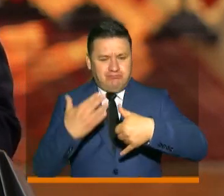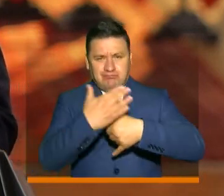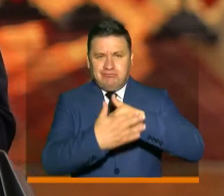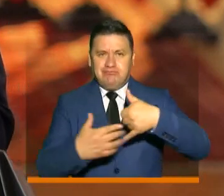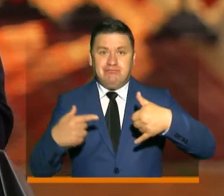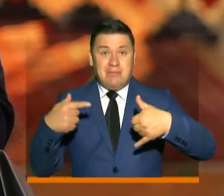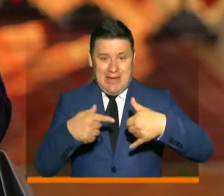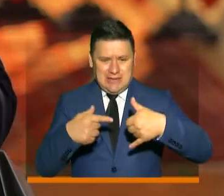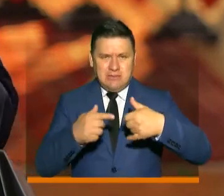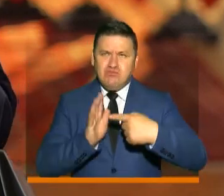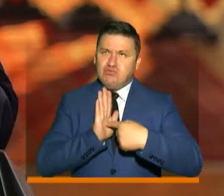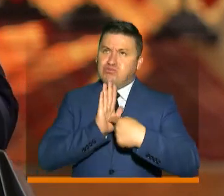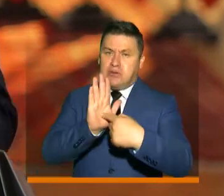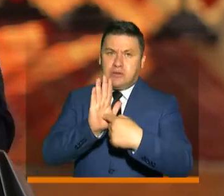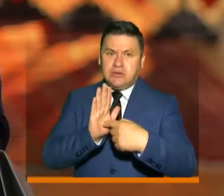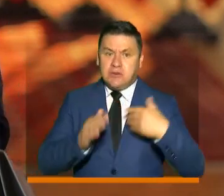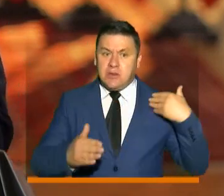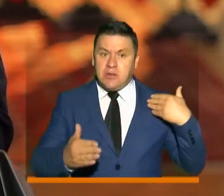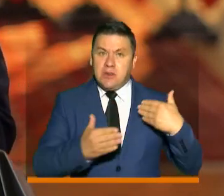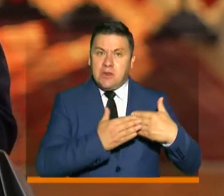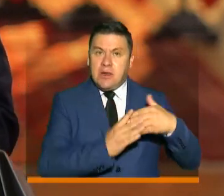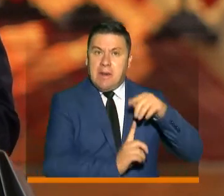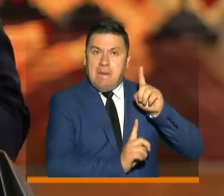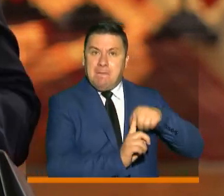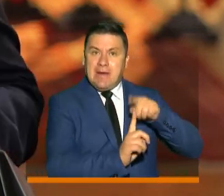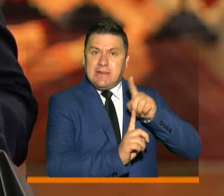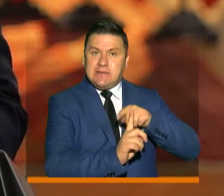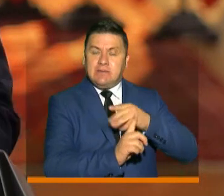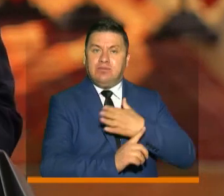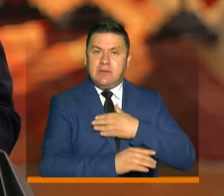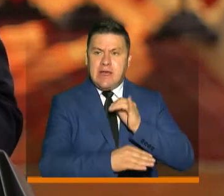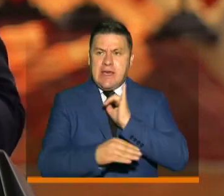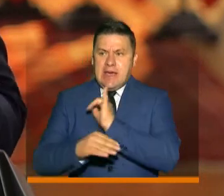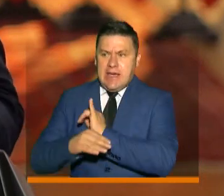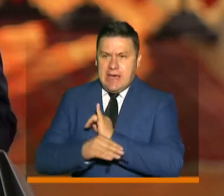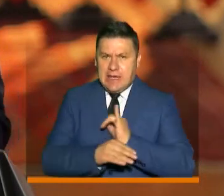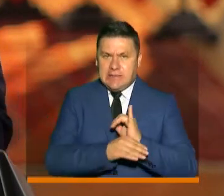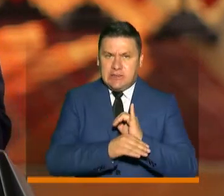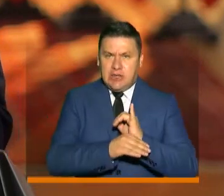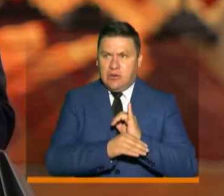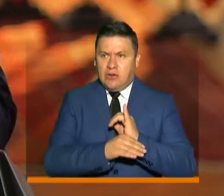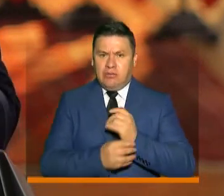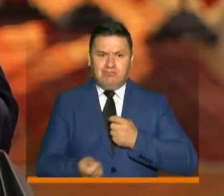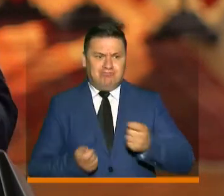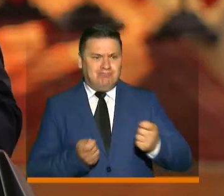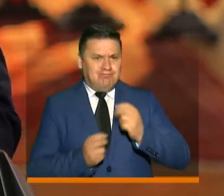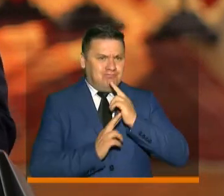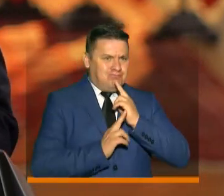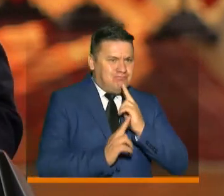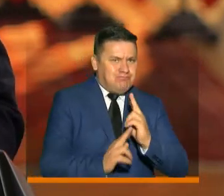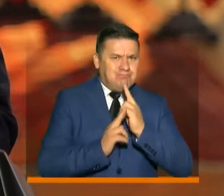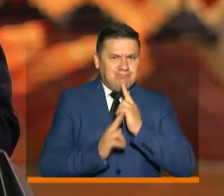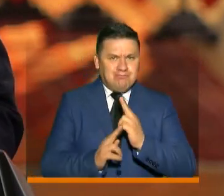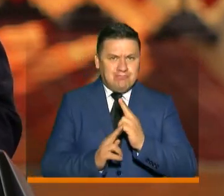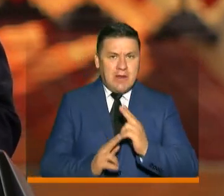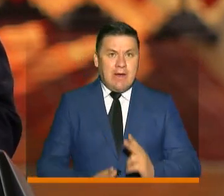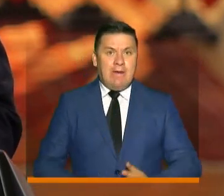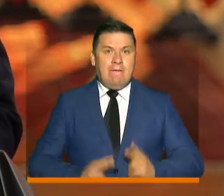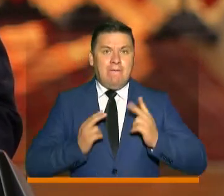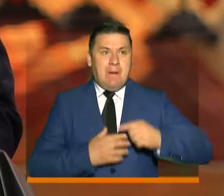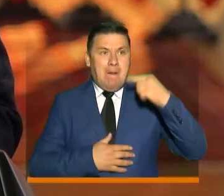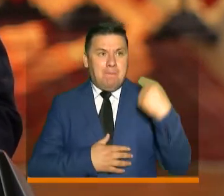ello es que en los últimos meses nuestras instituciones han respondido al reto que nos ha puesto la